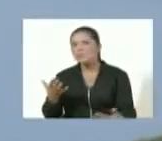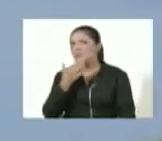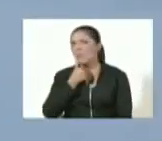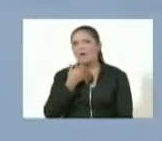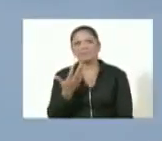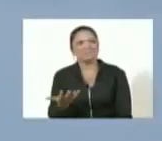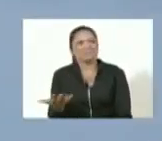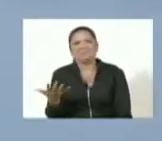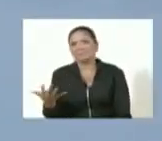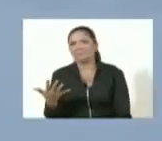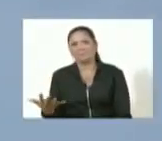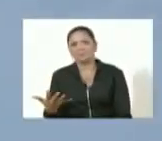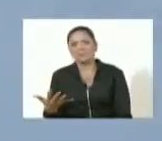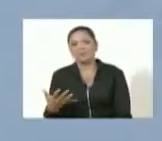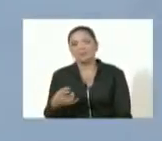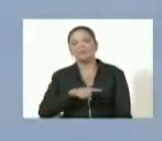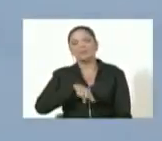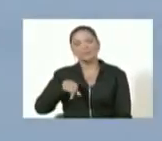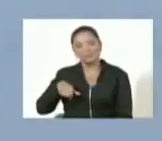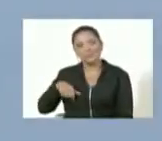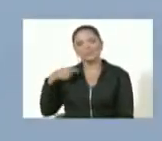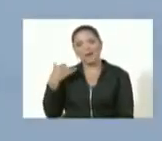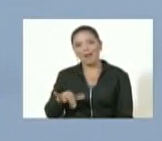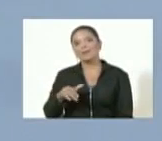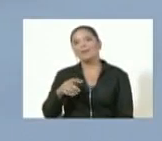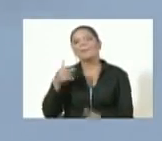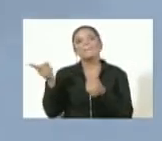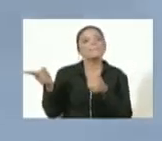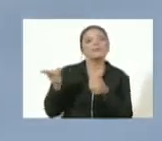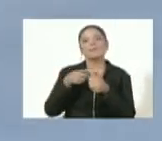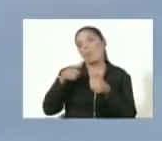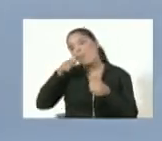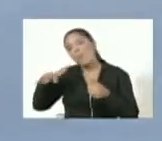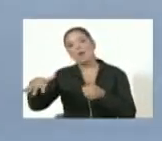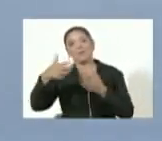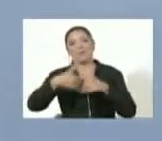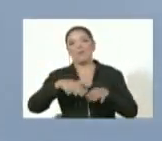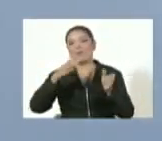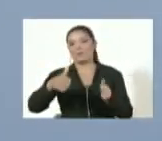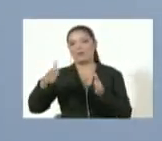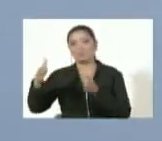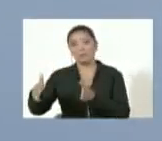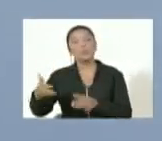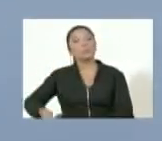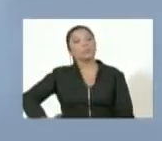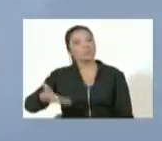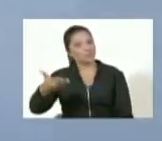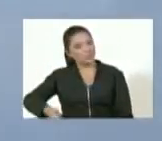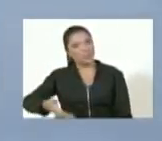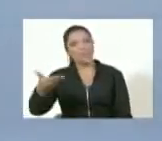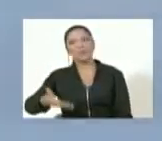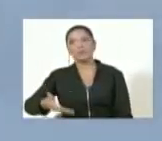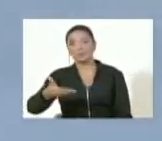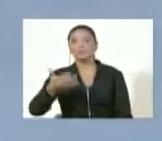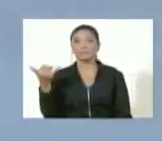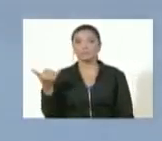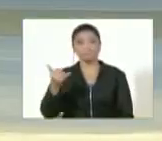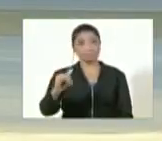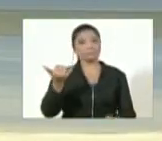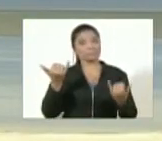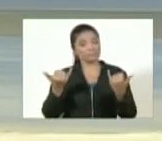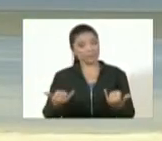sentido sin que nosotros podamos tener el pueblo organizado. Es por ello la importancia de contar